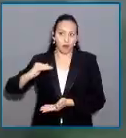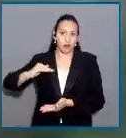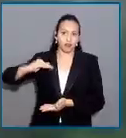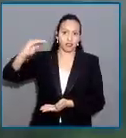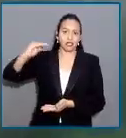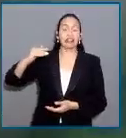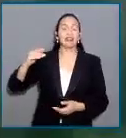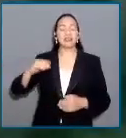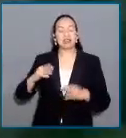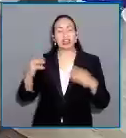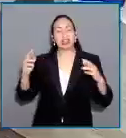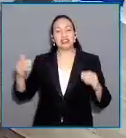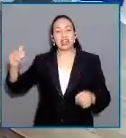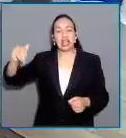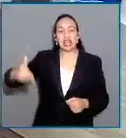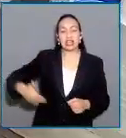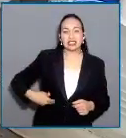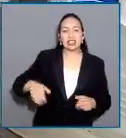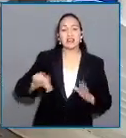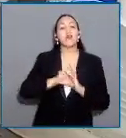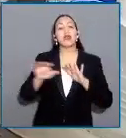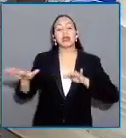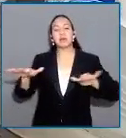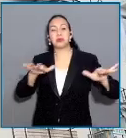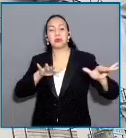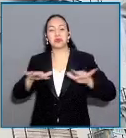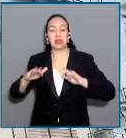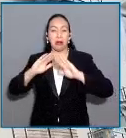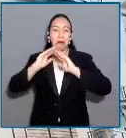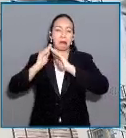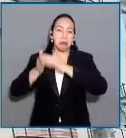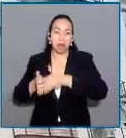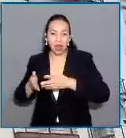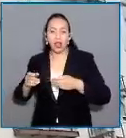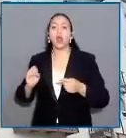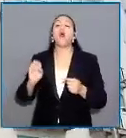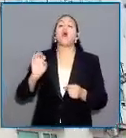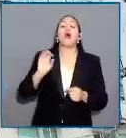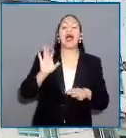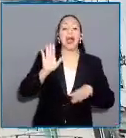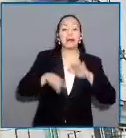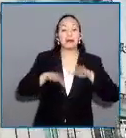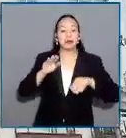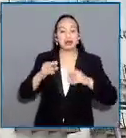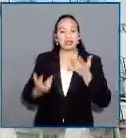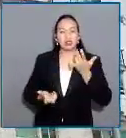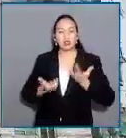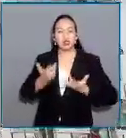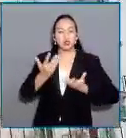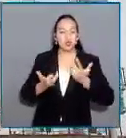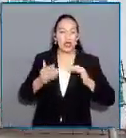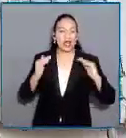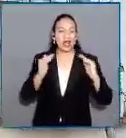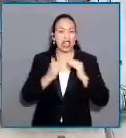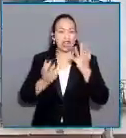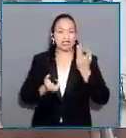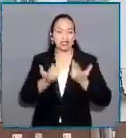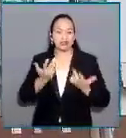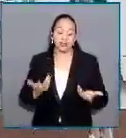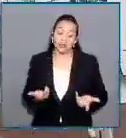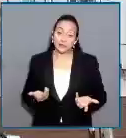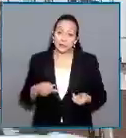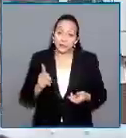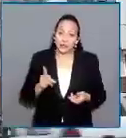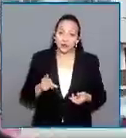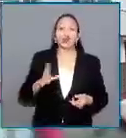sismo, ciclones e incendios en el hogar. Así lo reveló la Asociación Mexicana de Instituciones de Seguros,